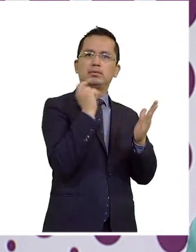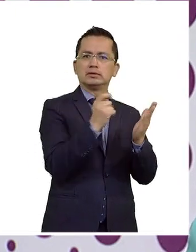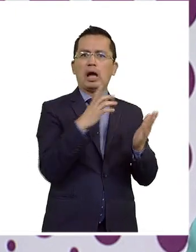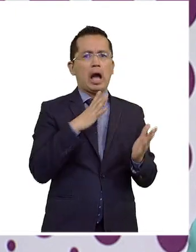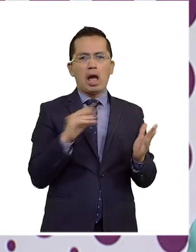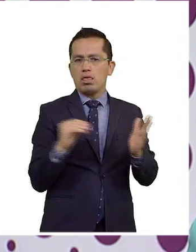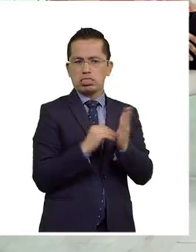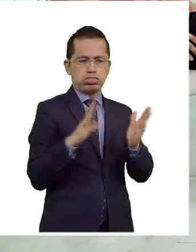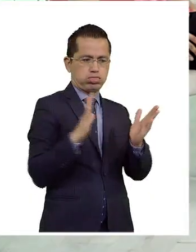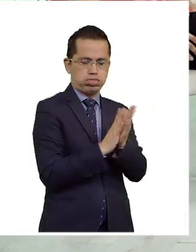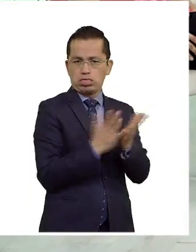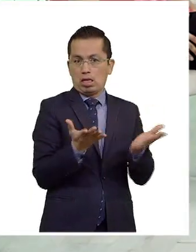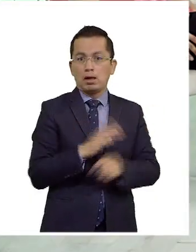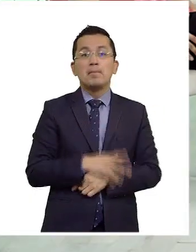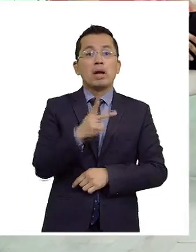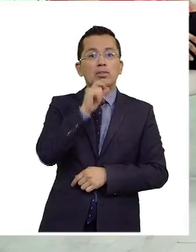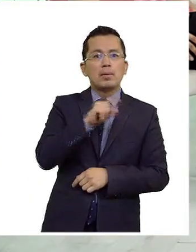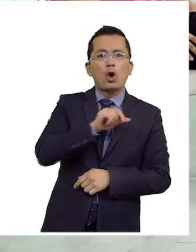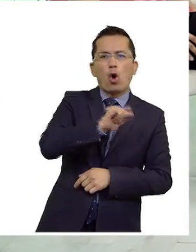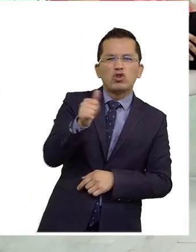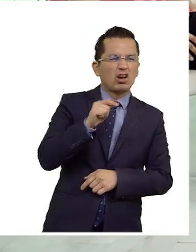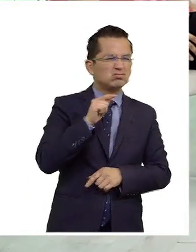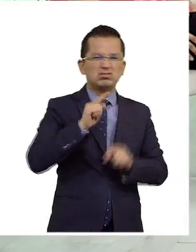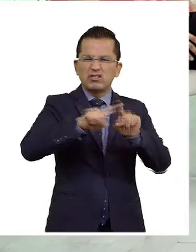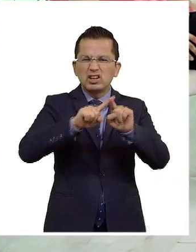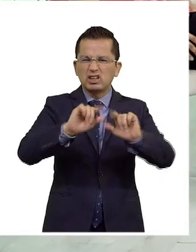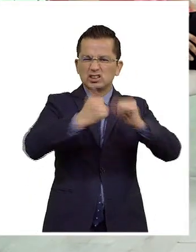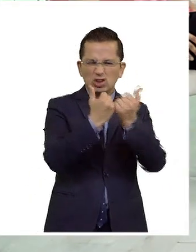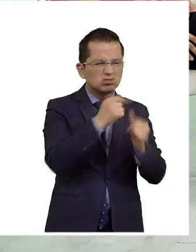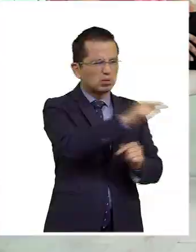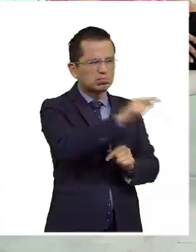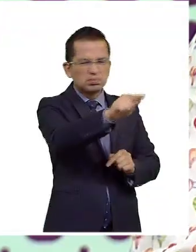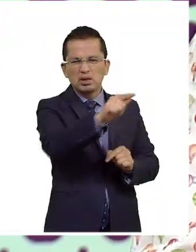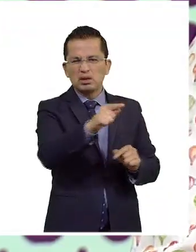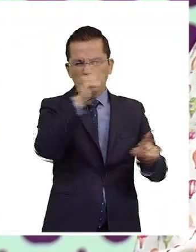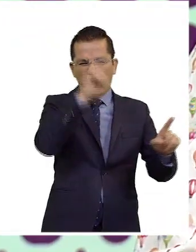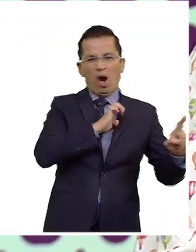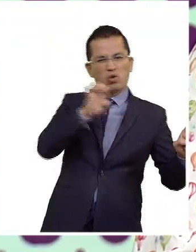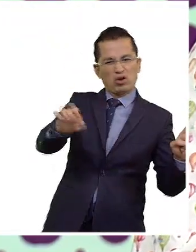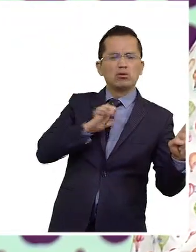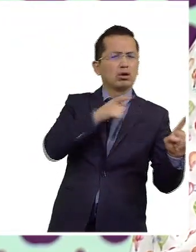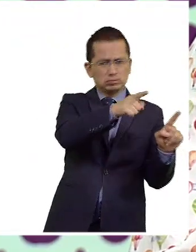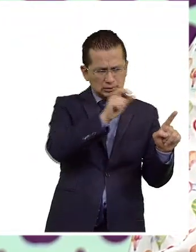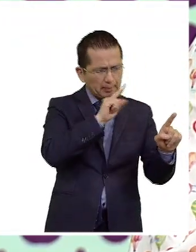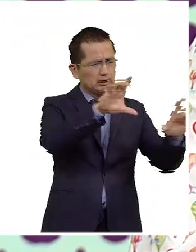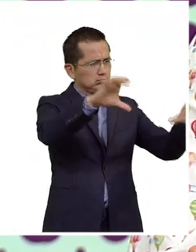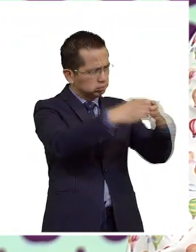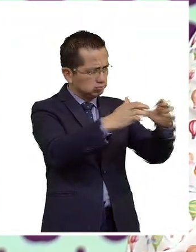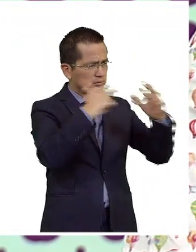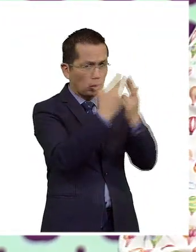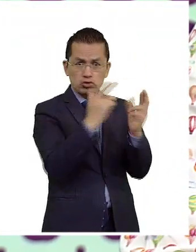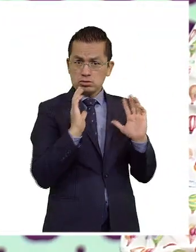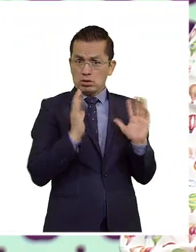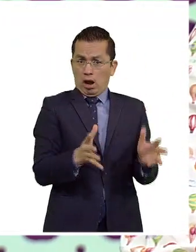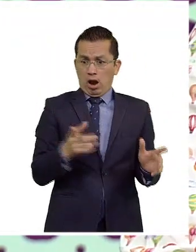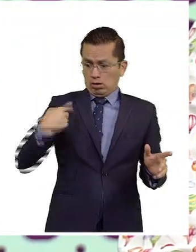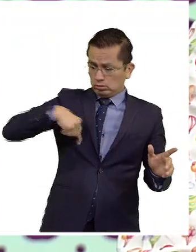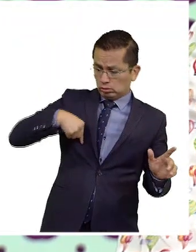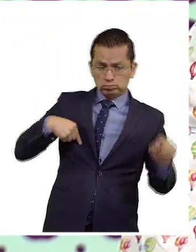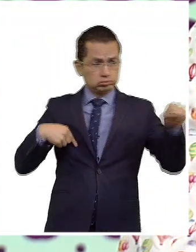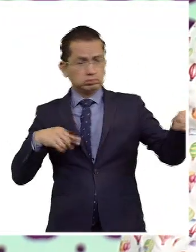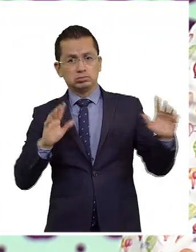foro. Entonces ya no hay pretexto de que este tema no ha sido discutido. Al mismo tiempo, decidimos solicitar la opinión